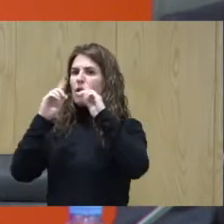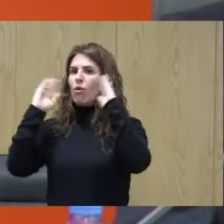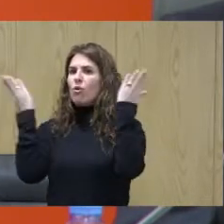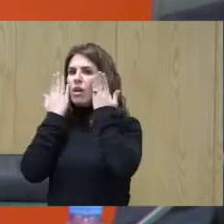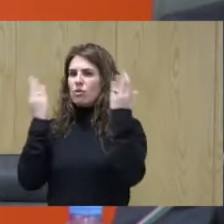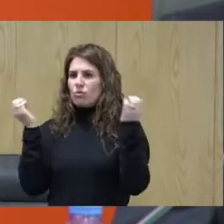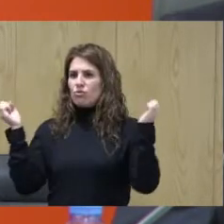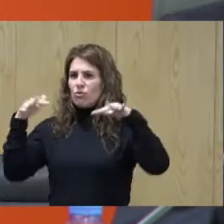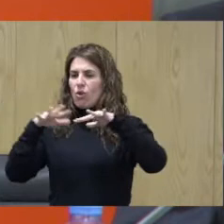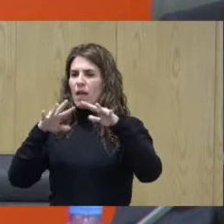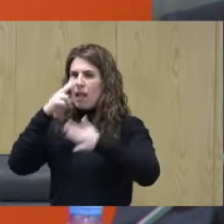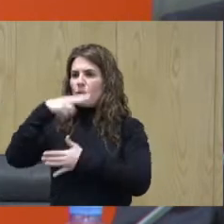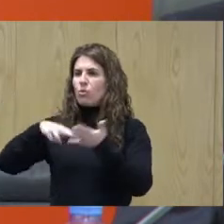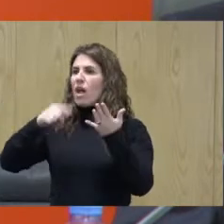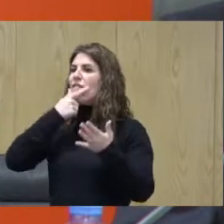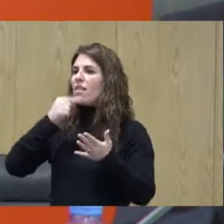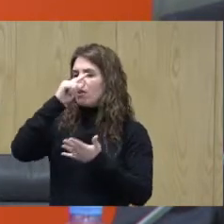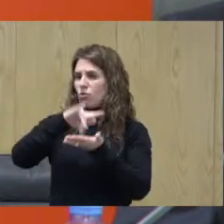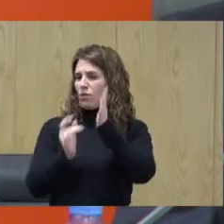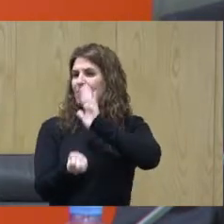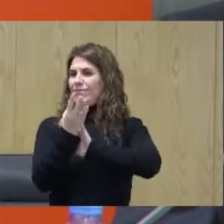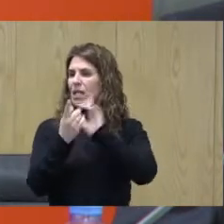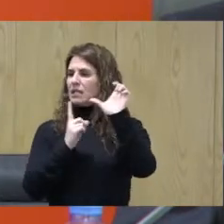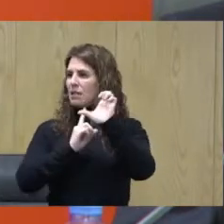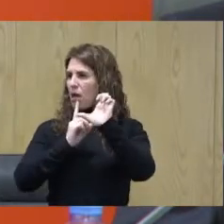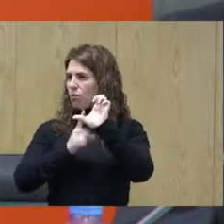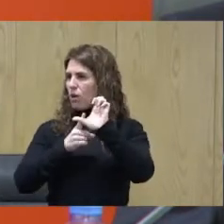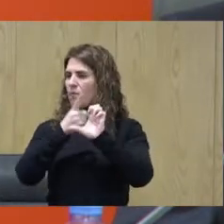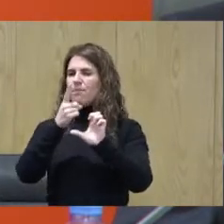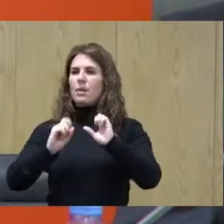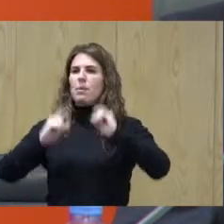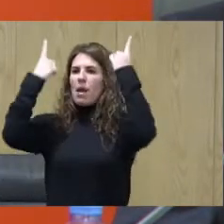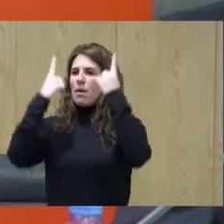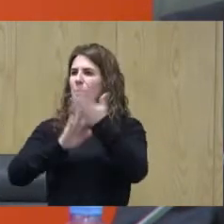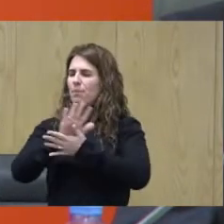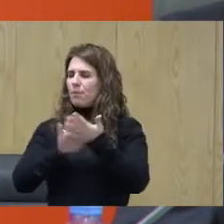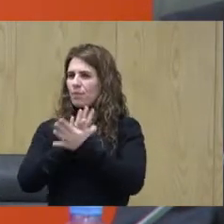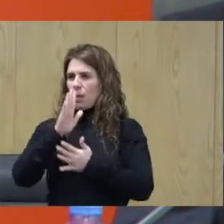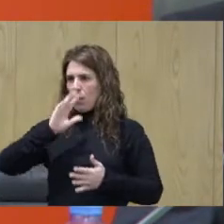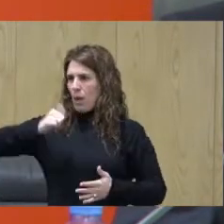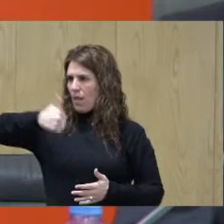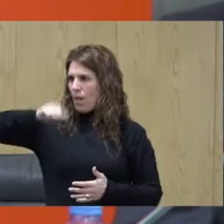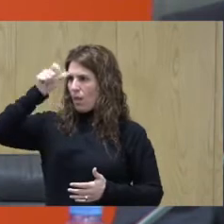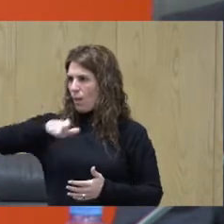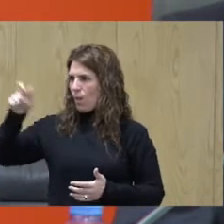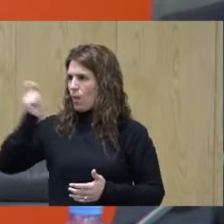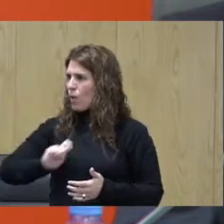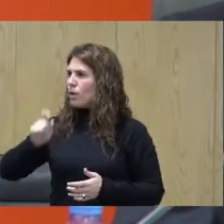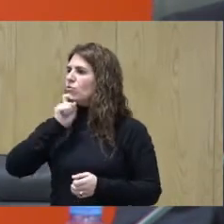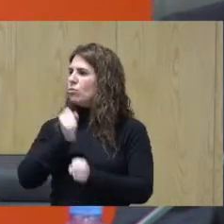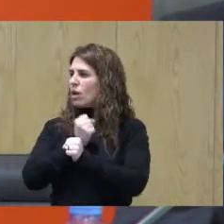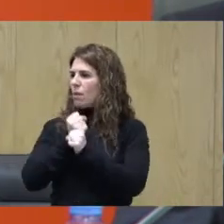Extremadura. Ahí pues, fue la primera vez que oímos hablar de validadores, de cómo se trabaja en la lectura